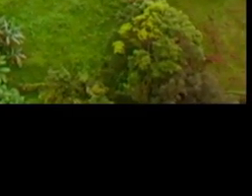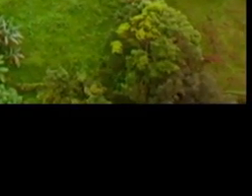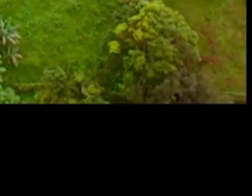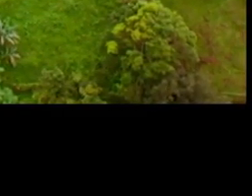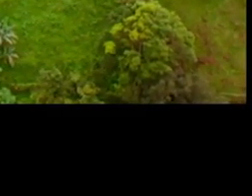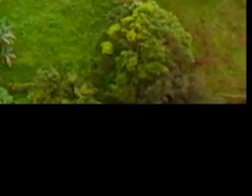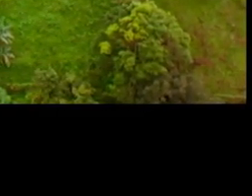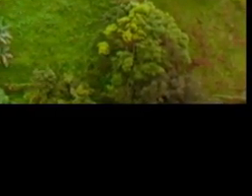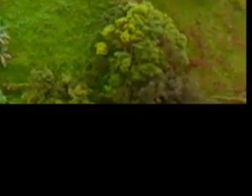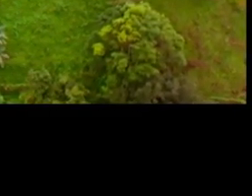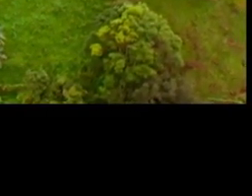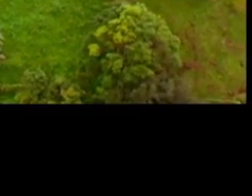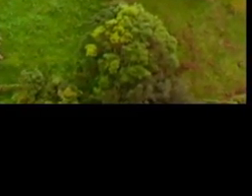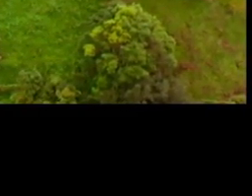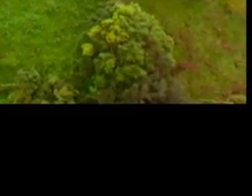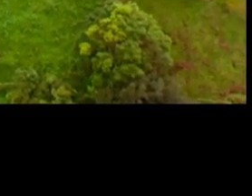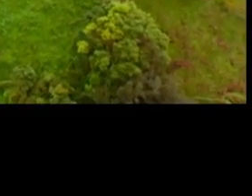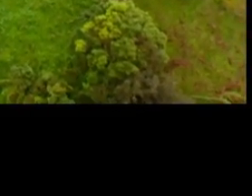y